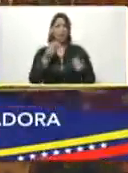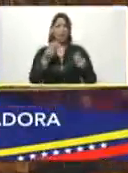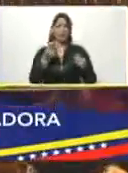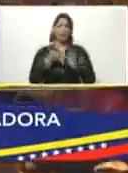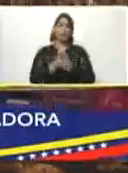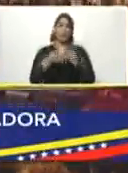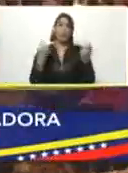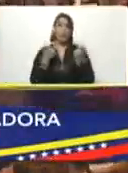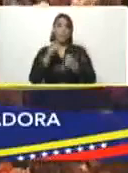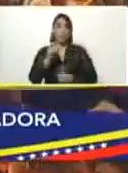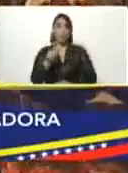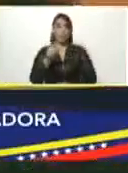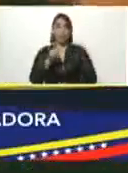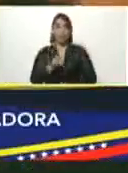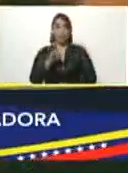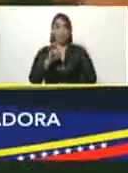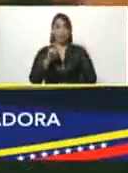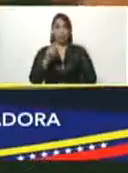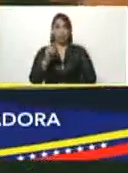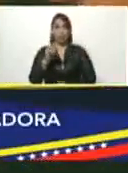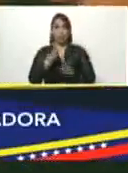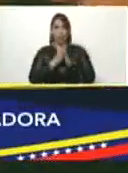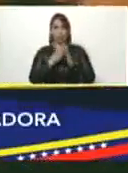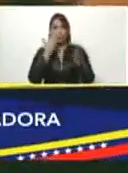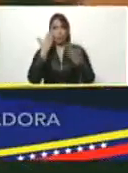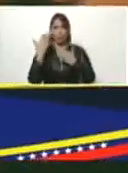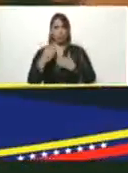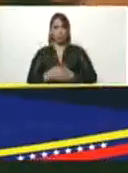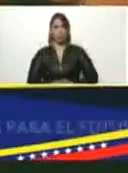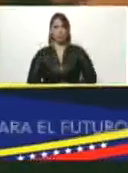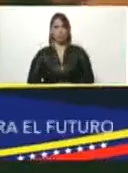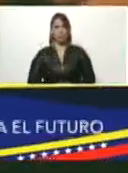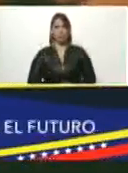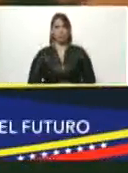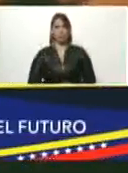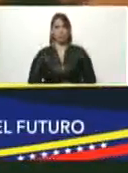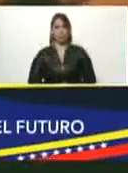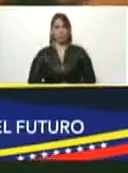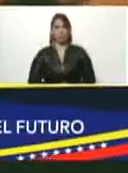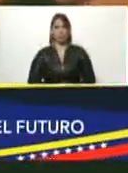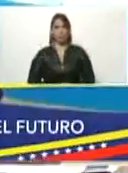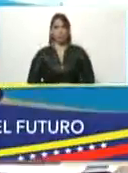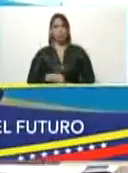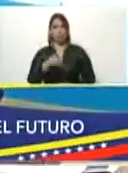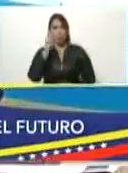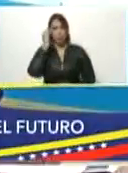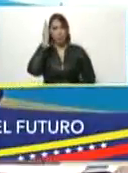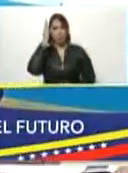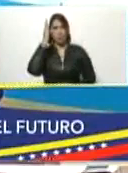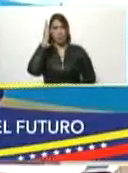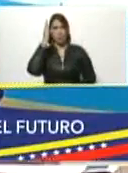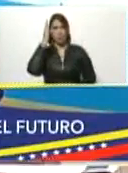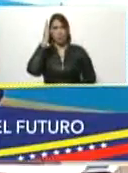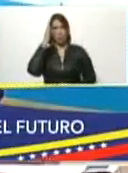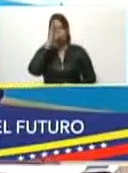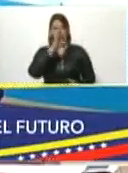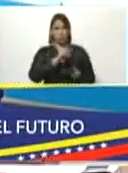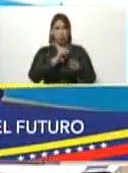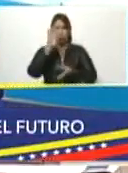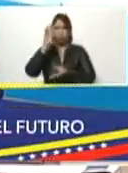Quito. Alexander, si te llega un micrófono, ¿tú eres capaz de